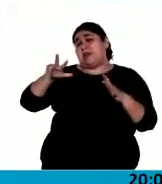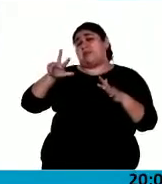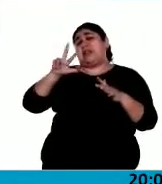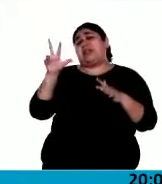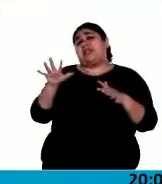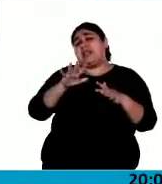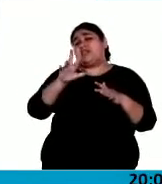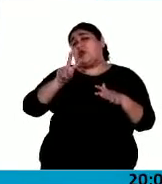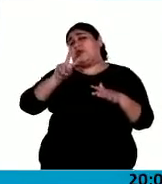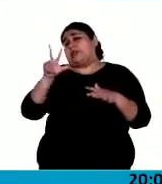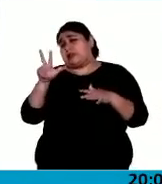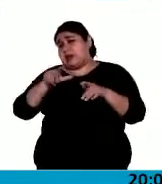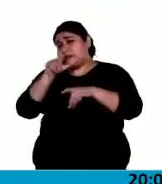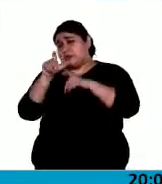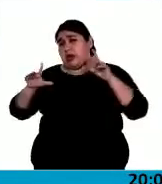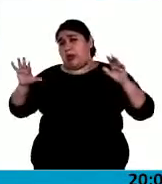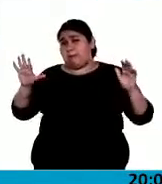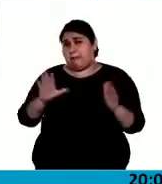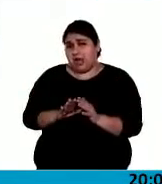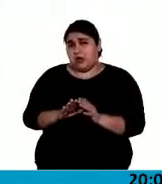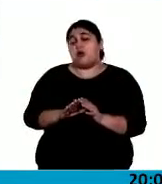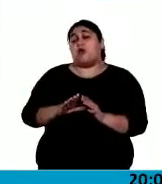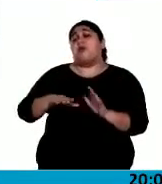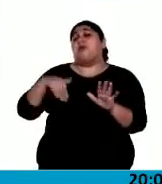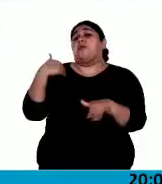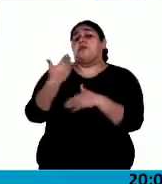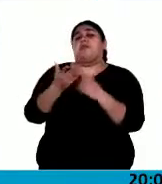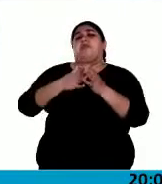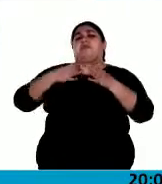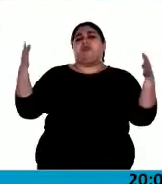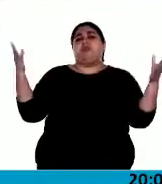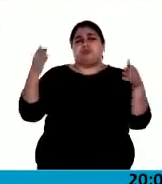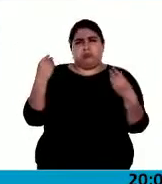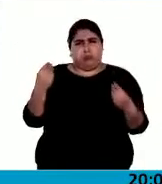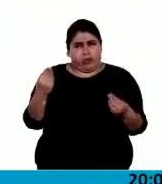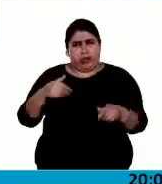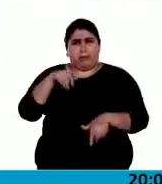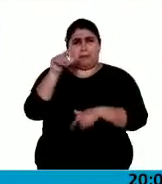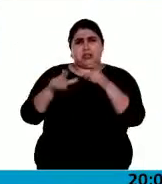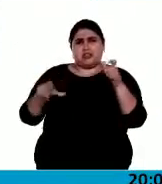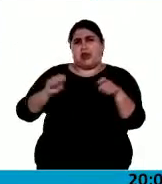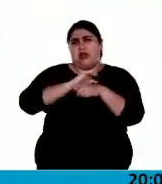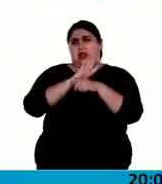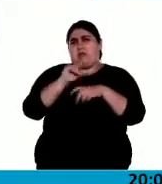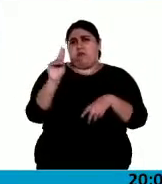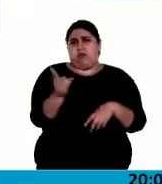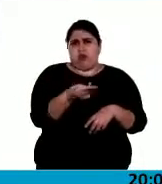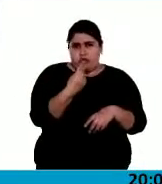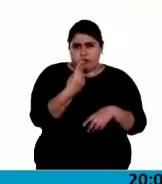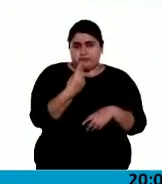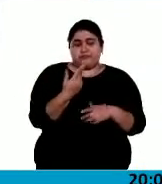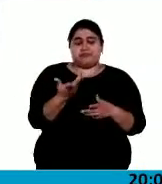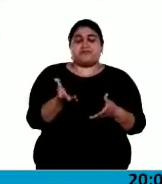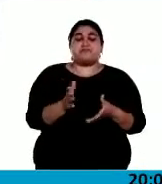muertos menos de los que realmente habían fallecido lamentablemente por causa de la pandemia.